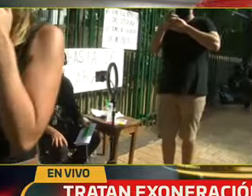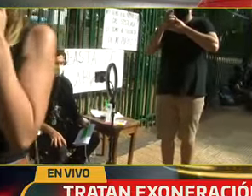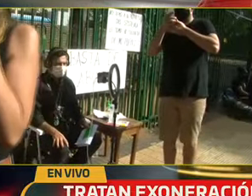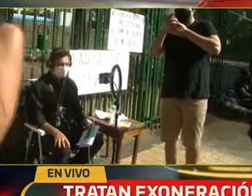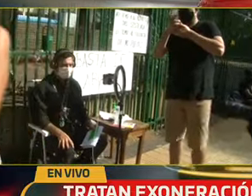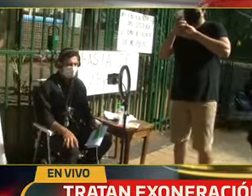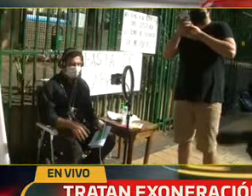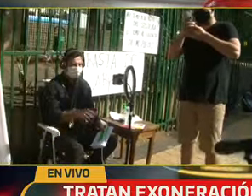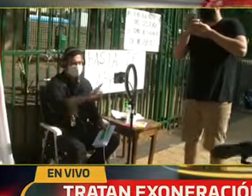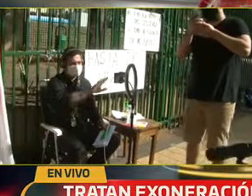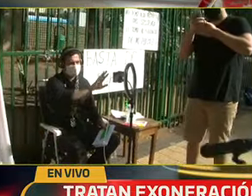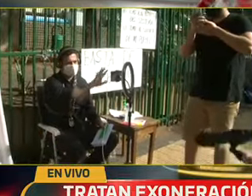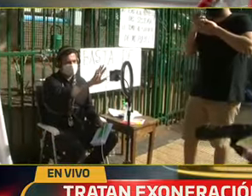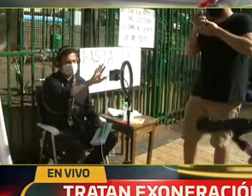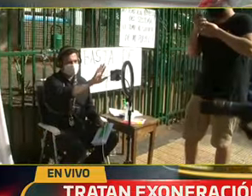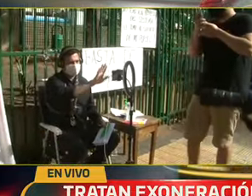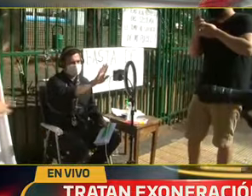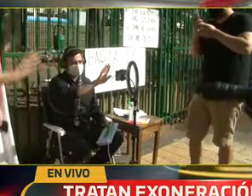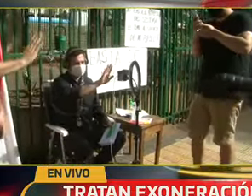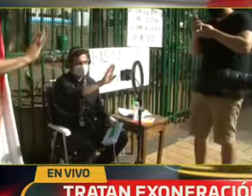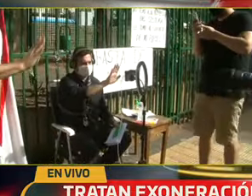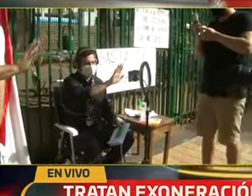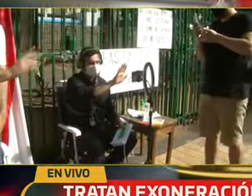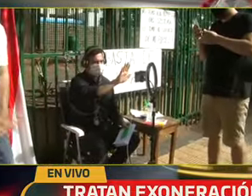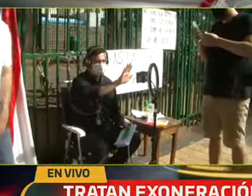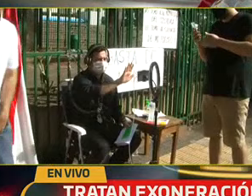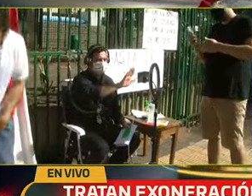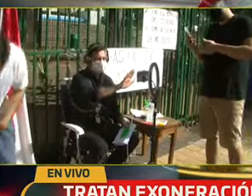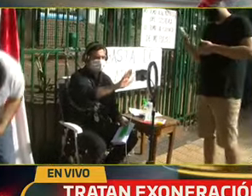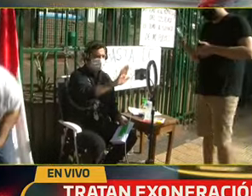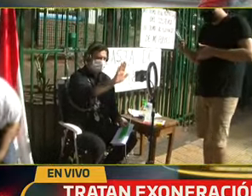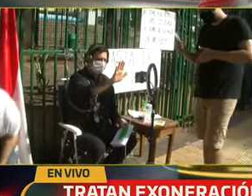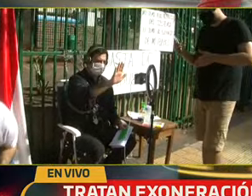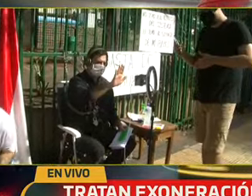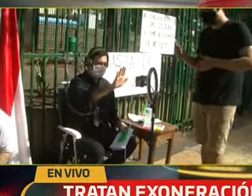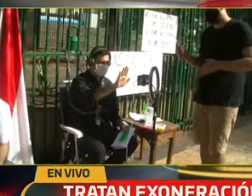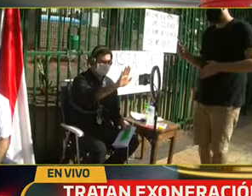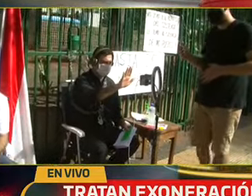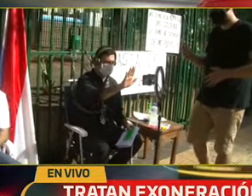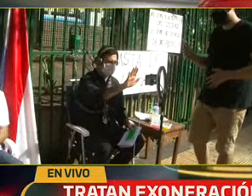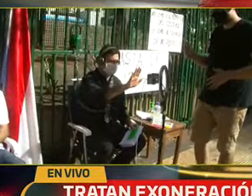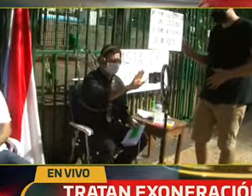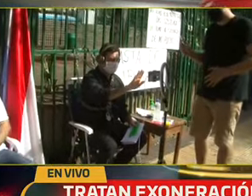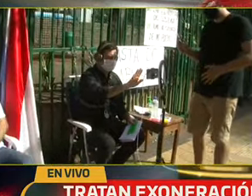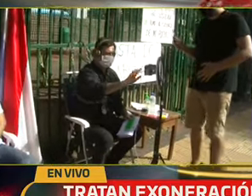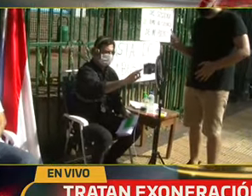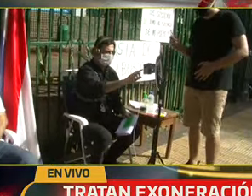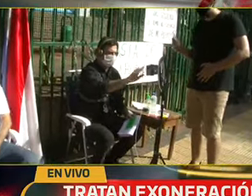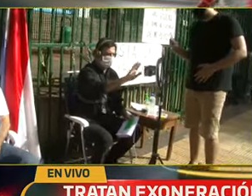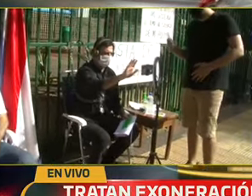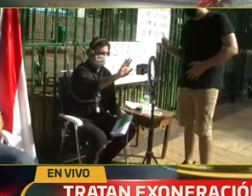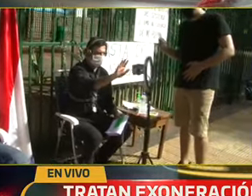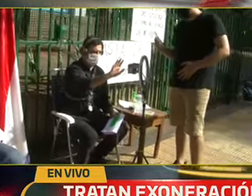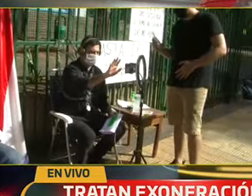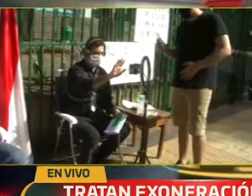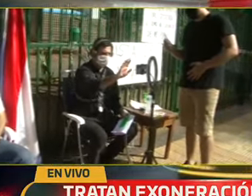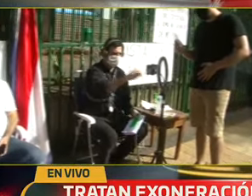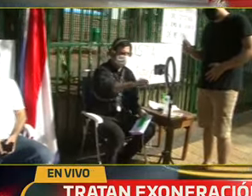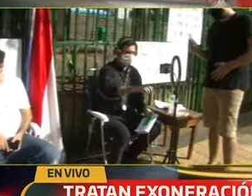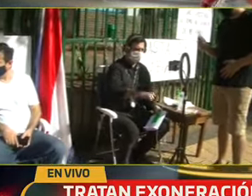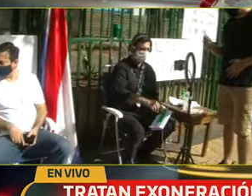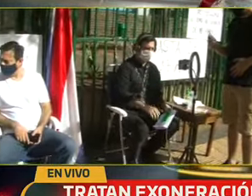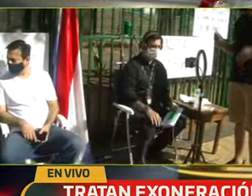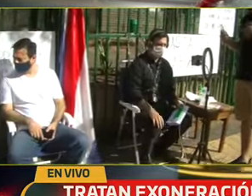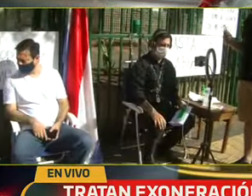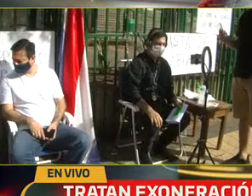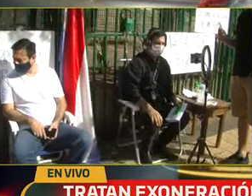pero tiene que venir y explicarnos cuál es la magnitud efectivamente. Así que ese es mi argumento,